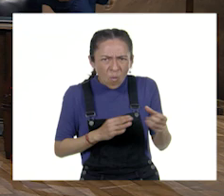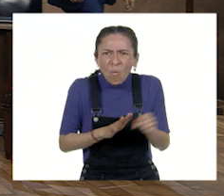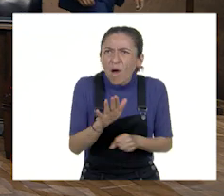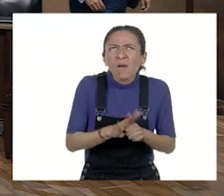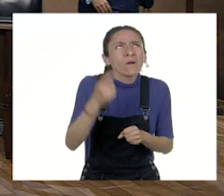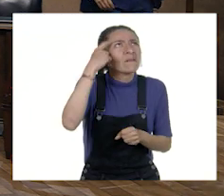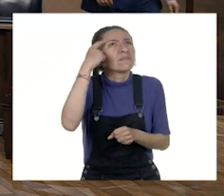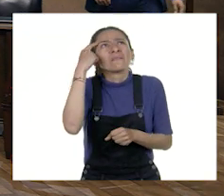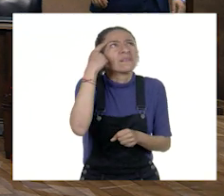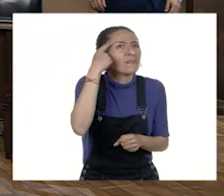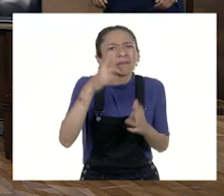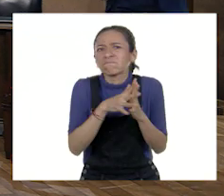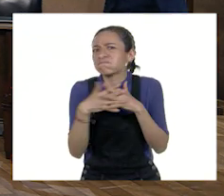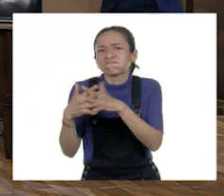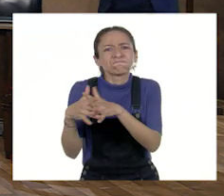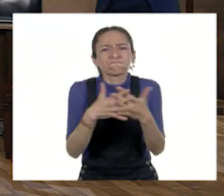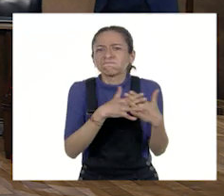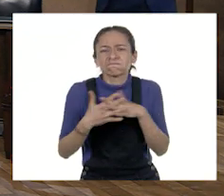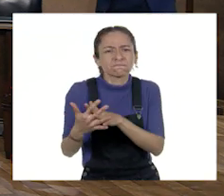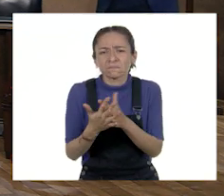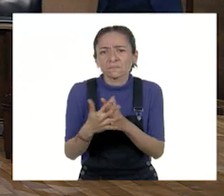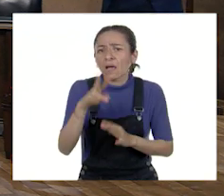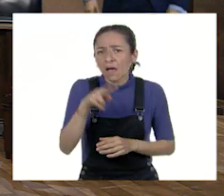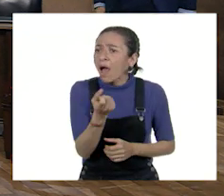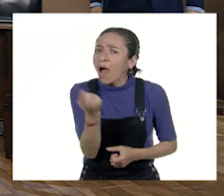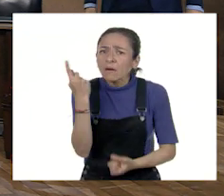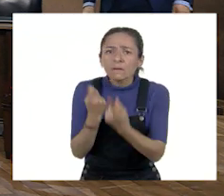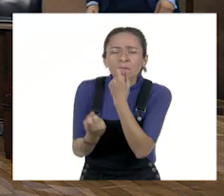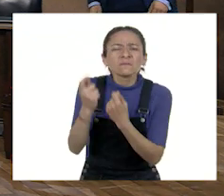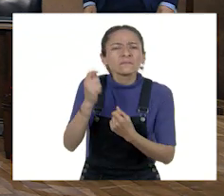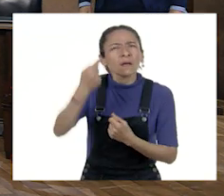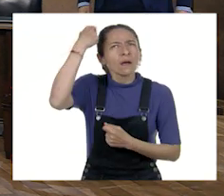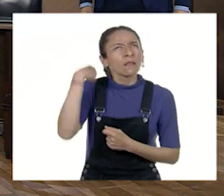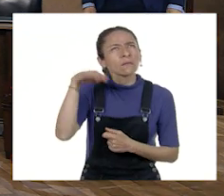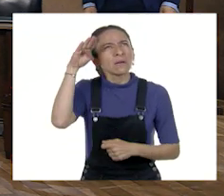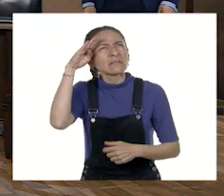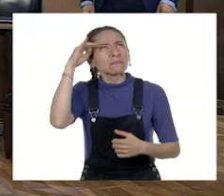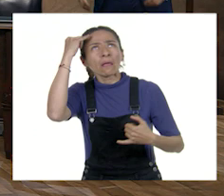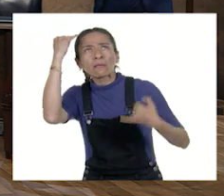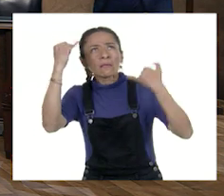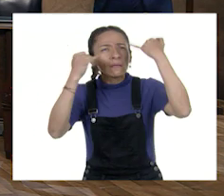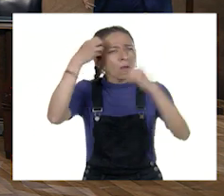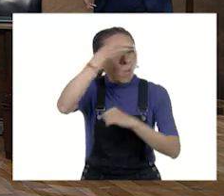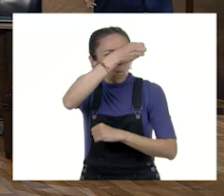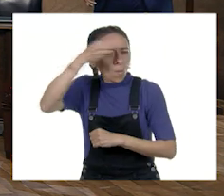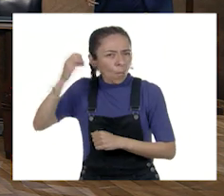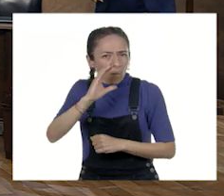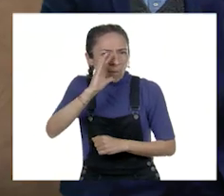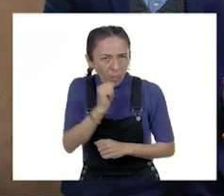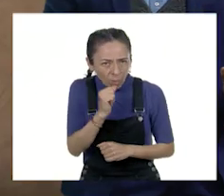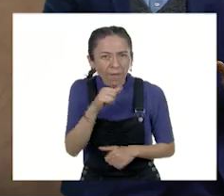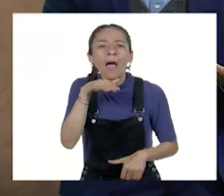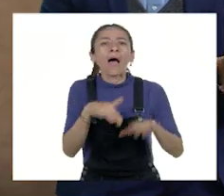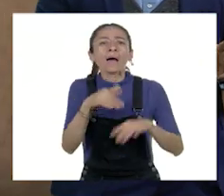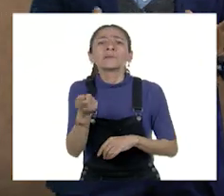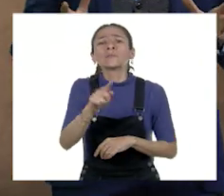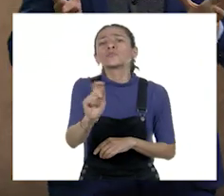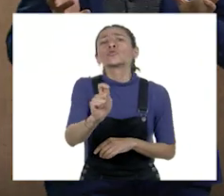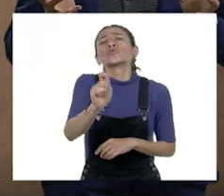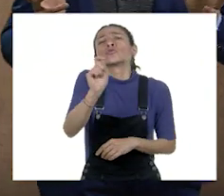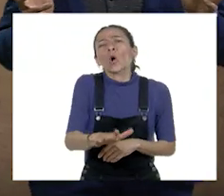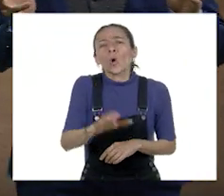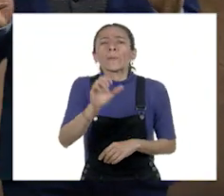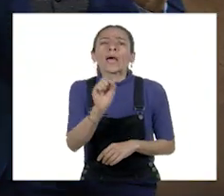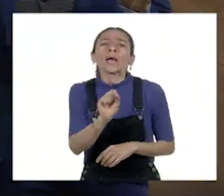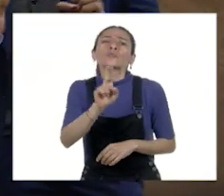A algunos les cuesta organizar sus pensamientos y luego meten la pata porque resulta que a la novia Susanita le dicen,